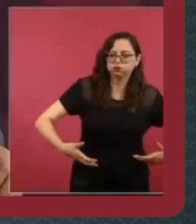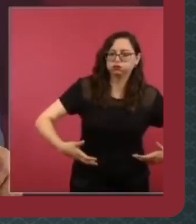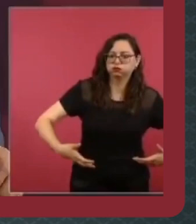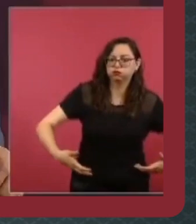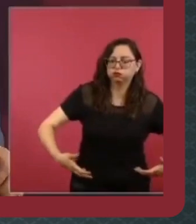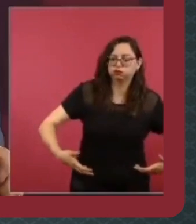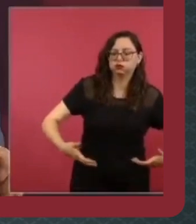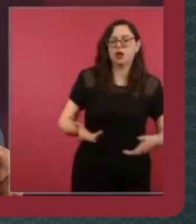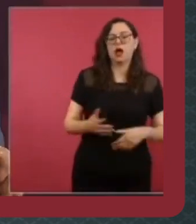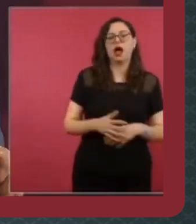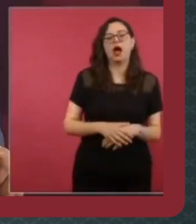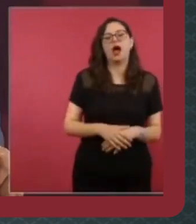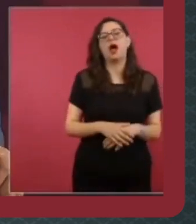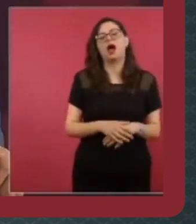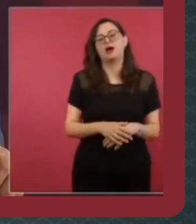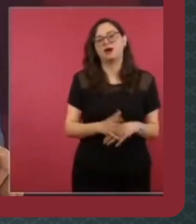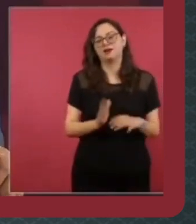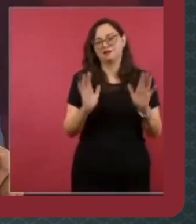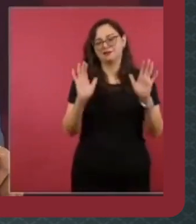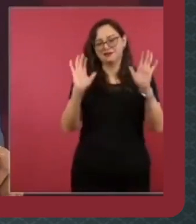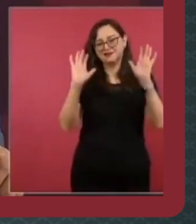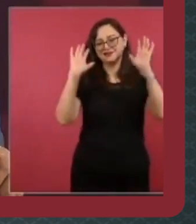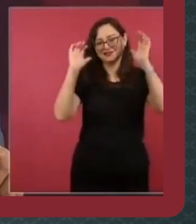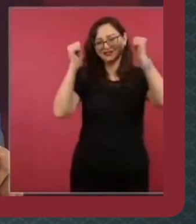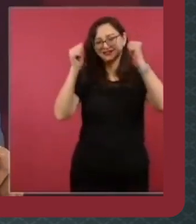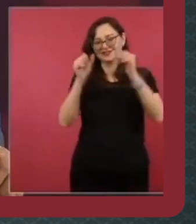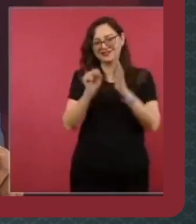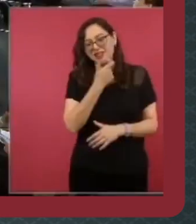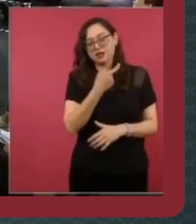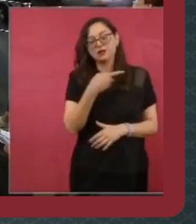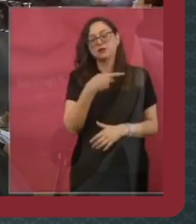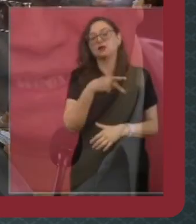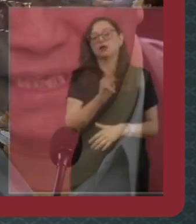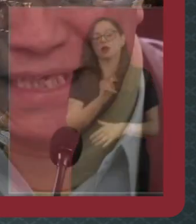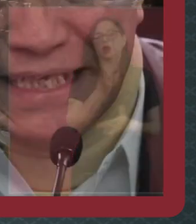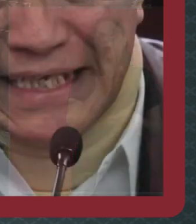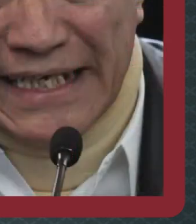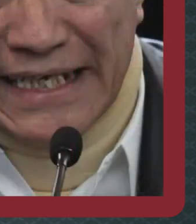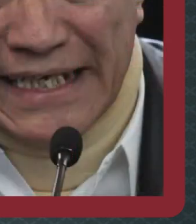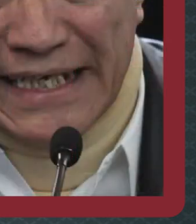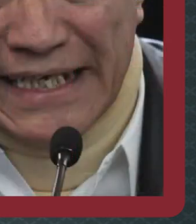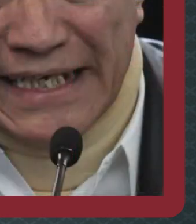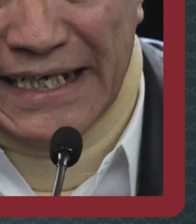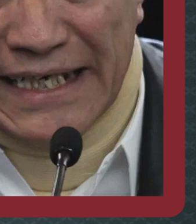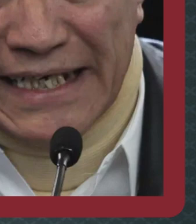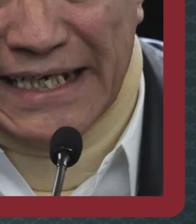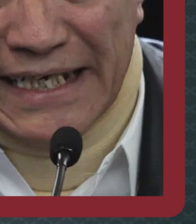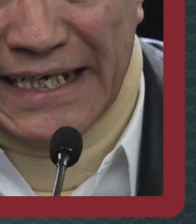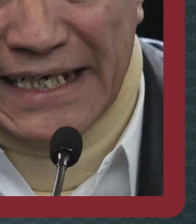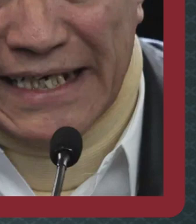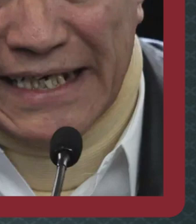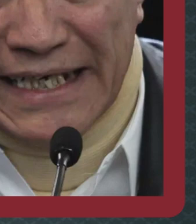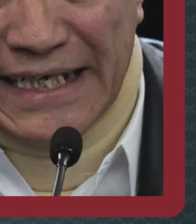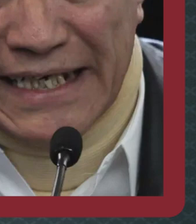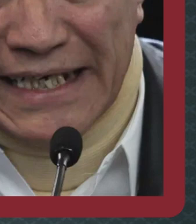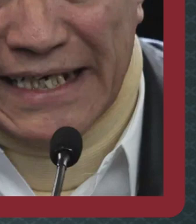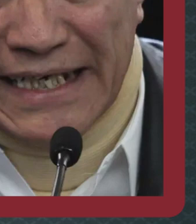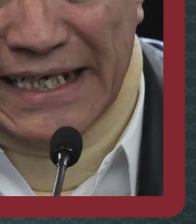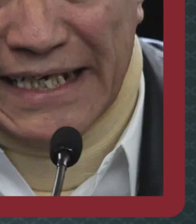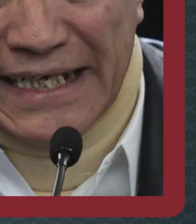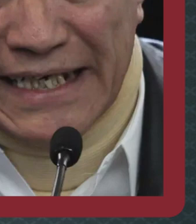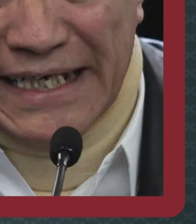públicos de nuestro país su dedicación y compromiso son ejemplares y su labor en la embajada de México en Quito ha